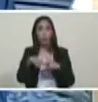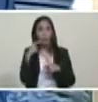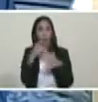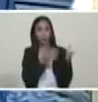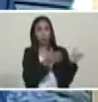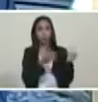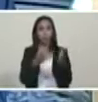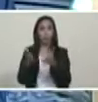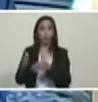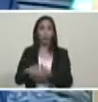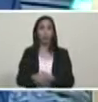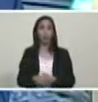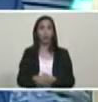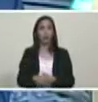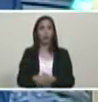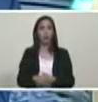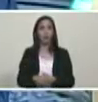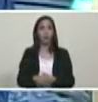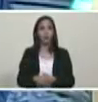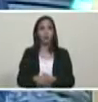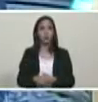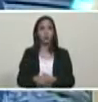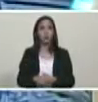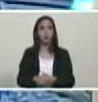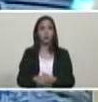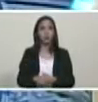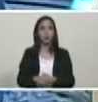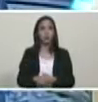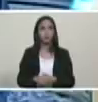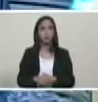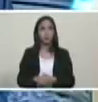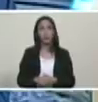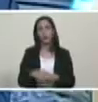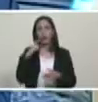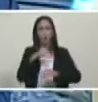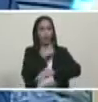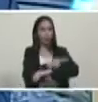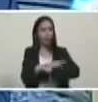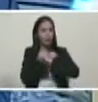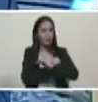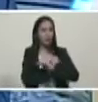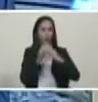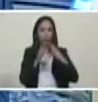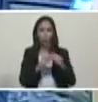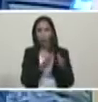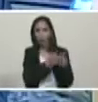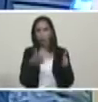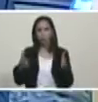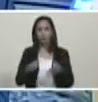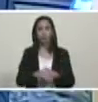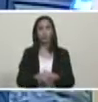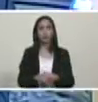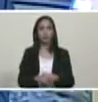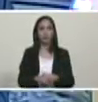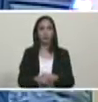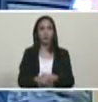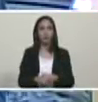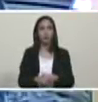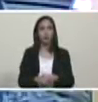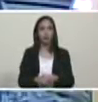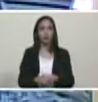partes. Fortalecer los colectivos, fortalecer las RACs, las redes de acción